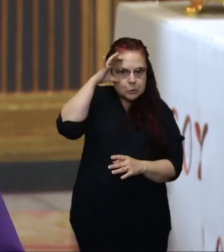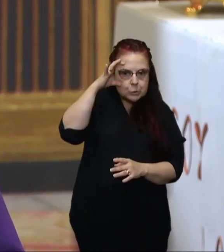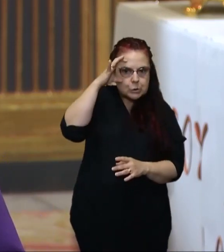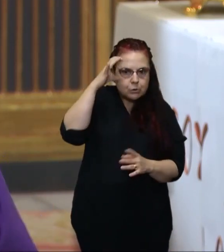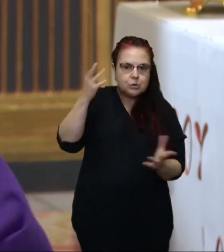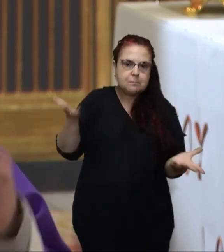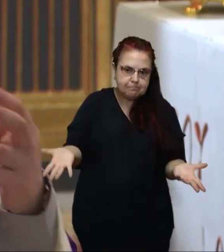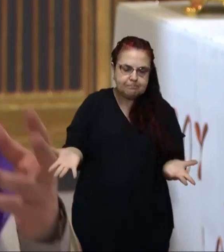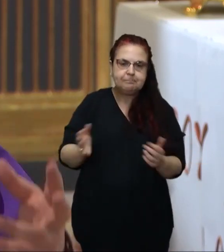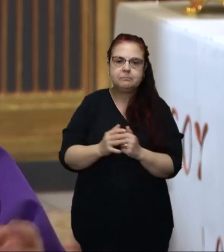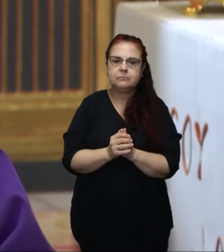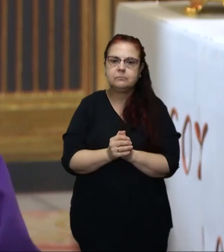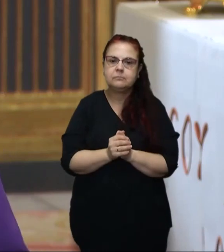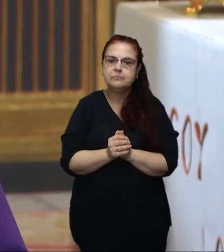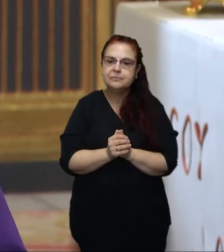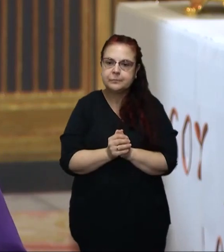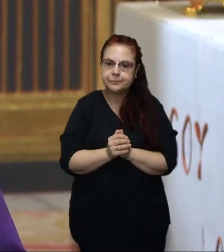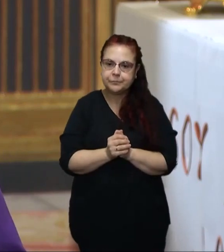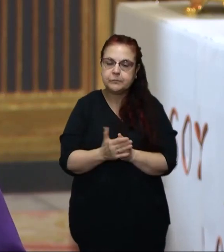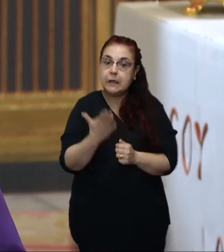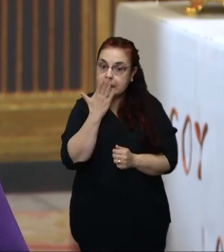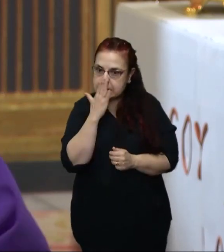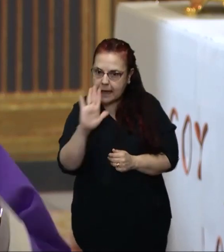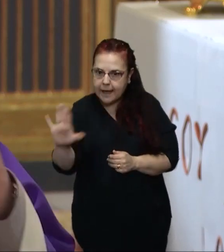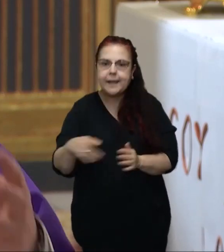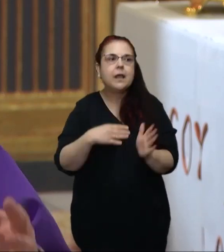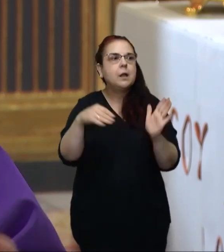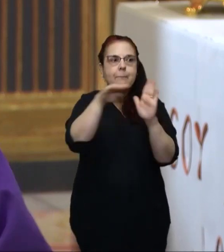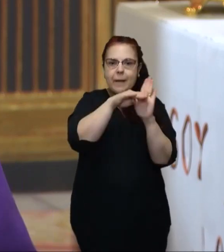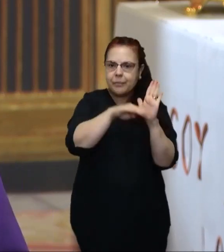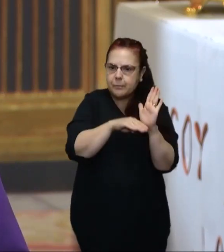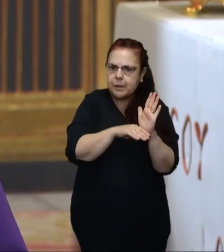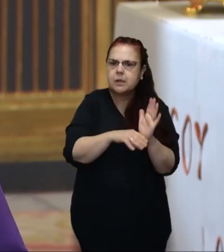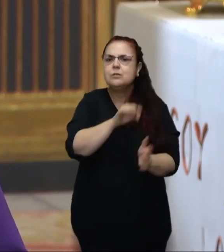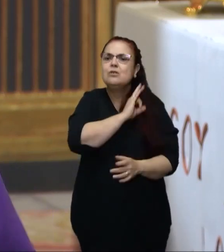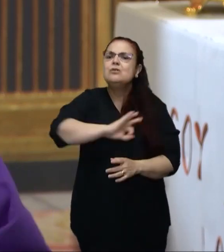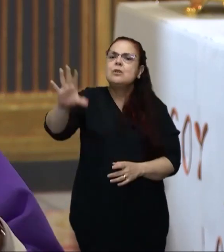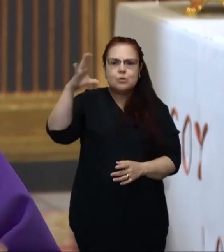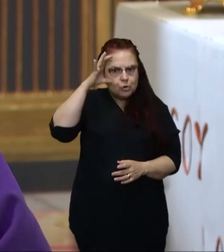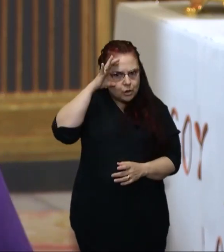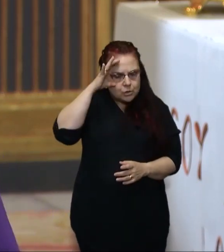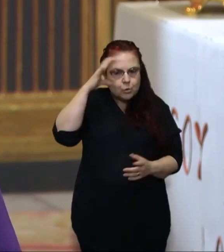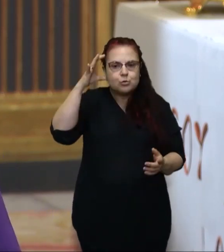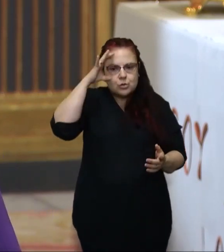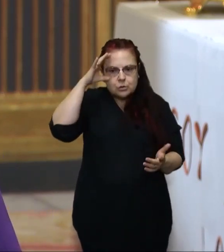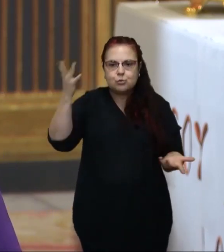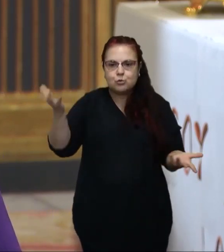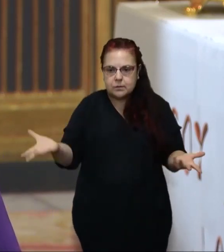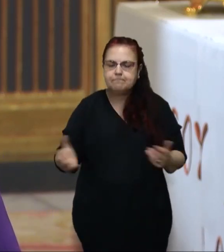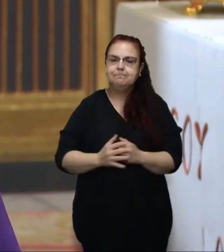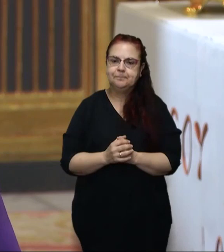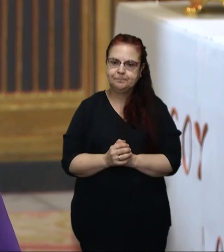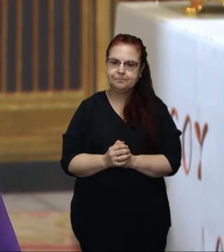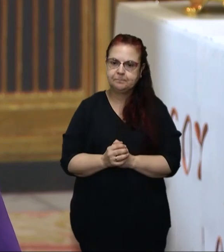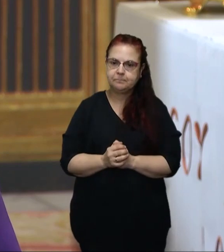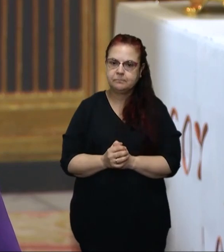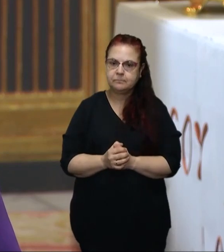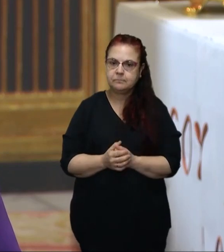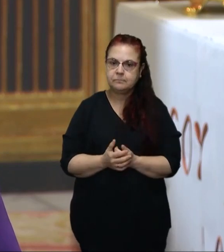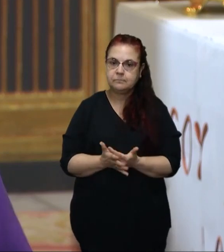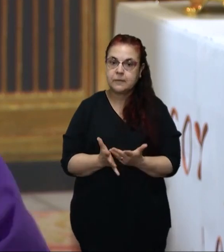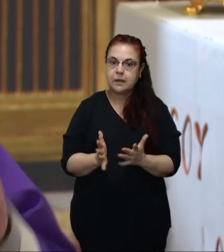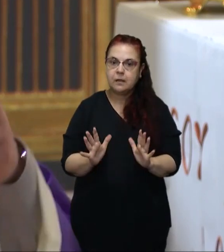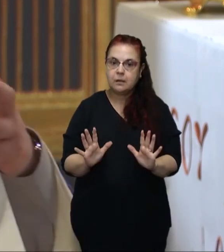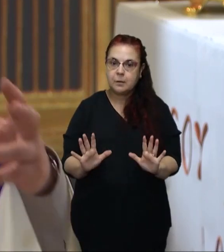transfiguración. Shema Israel, el mandamiento del Señor, escucha Israel, el Señor es tu Dios, solo hay uno, único